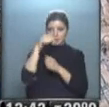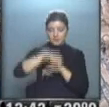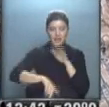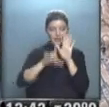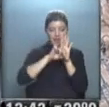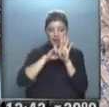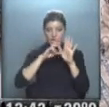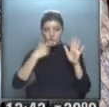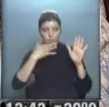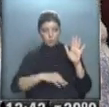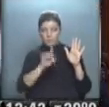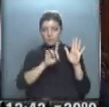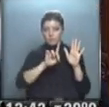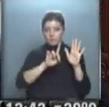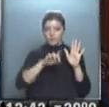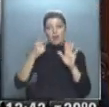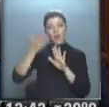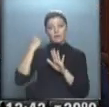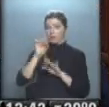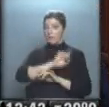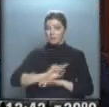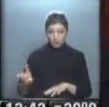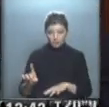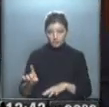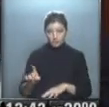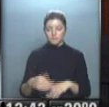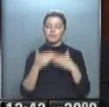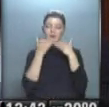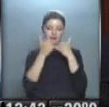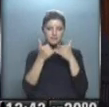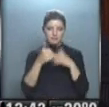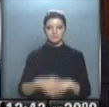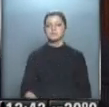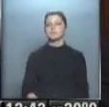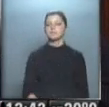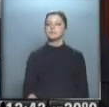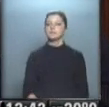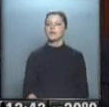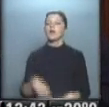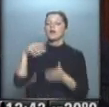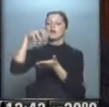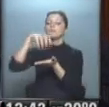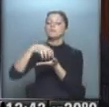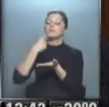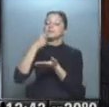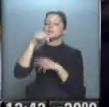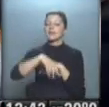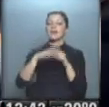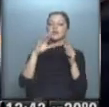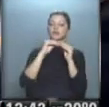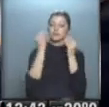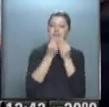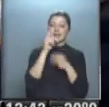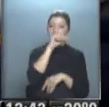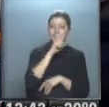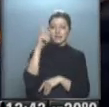ley, tampoco cumplía la anterior. Gracias. La próxima. La actora sostiene que opera 180 licencias de